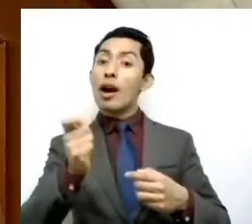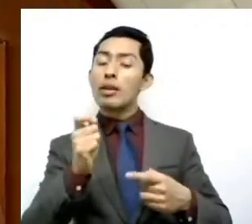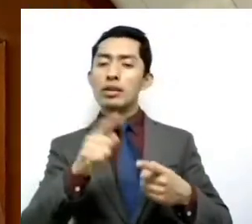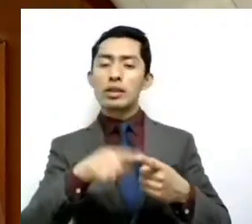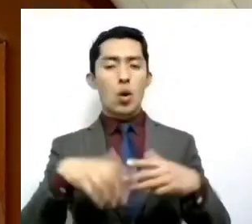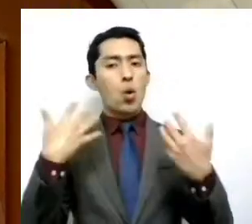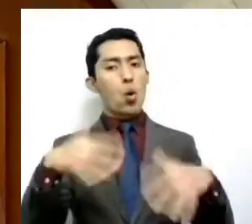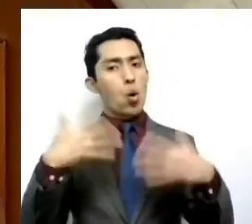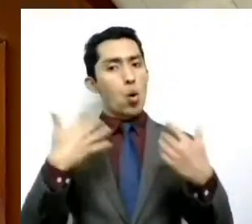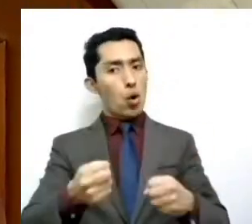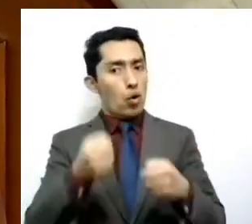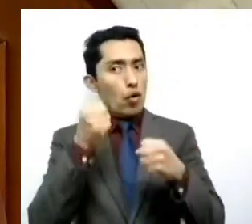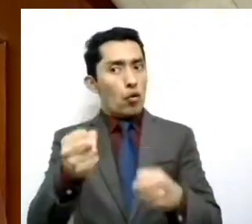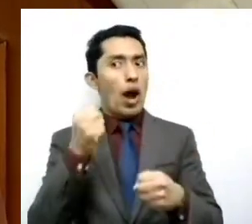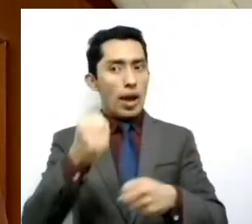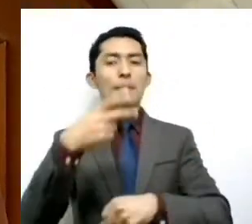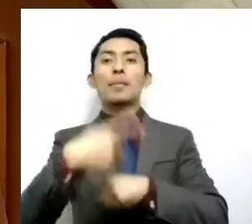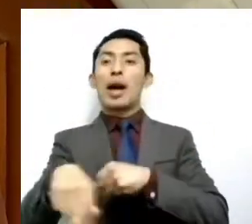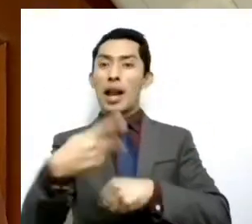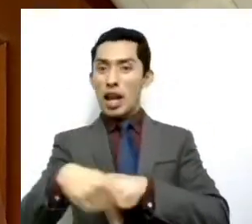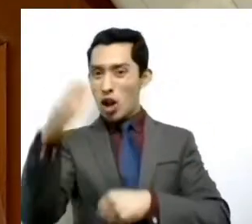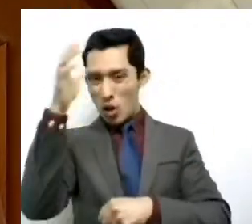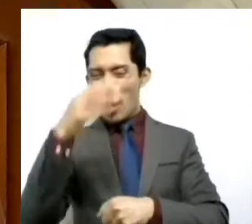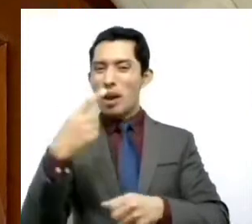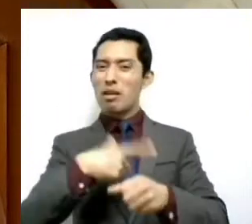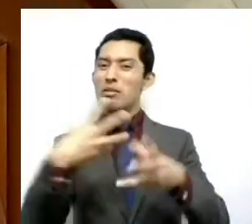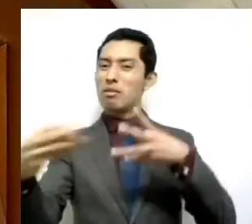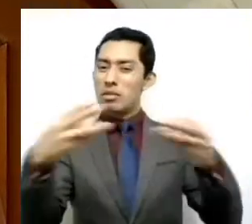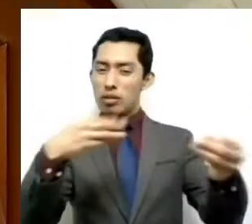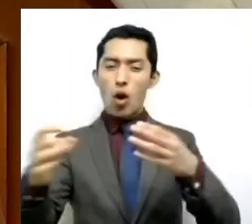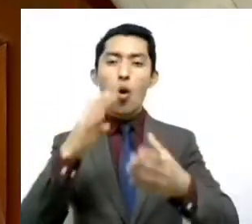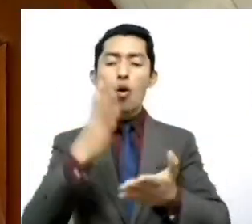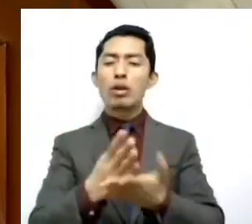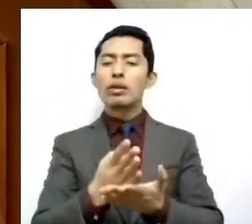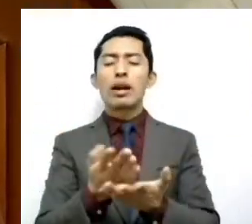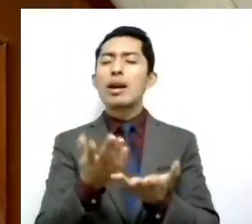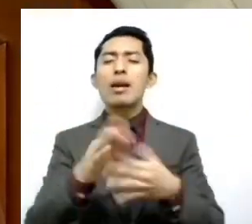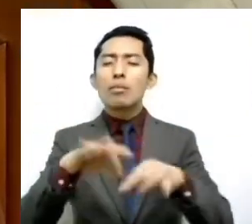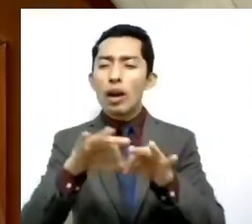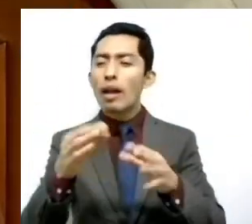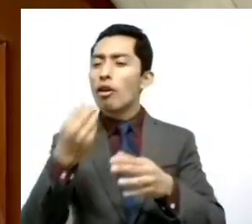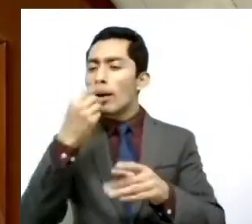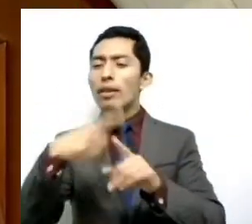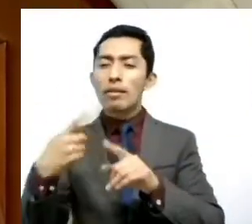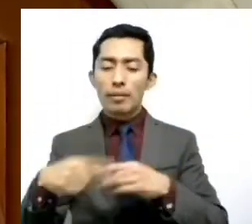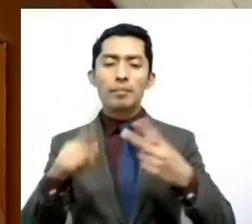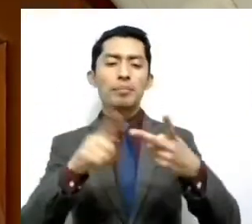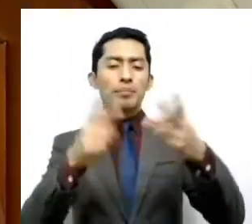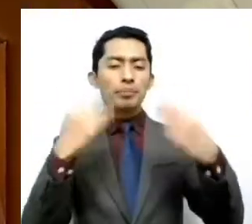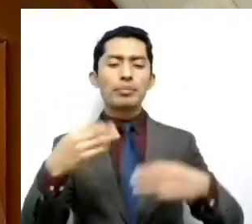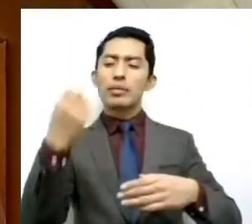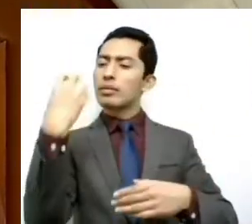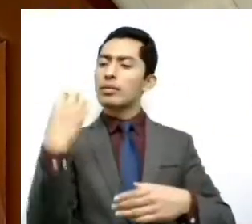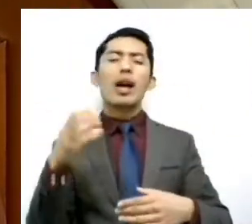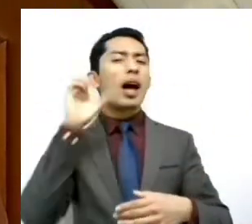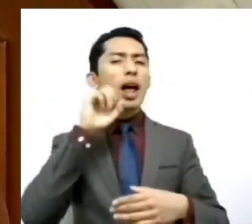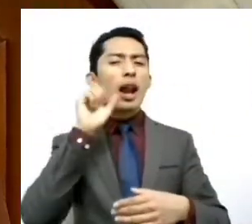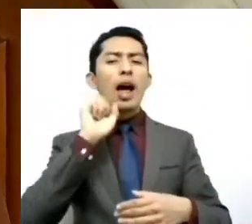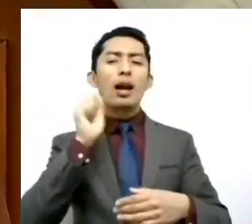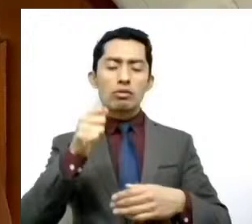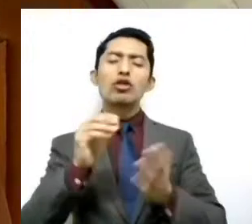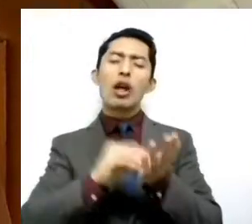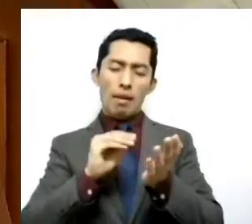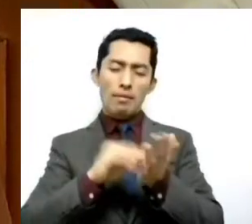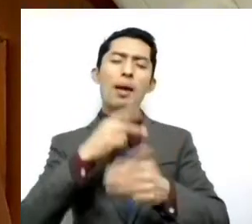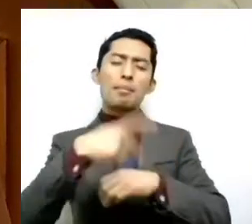máximo de contagio, solamente podrá realizarse las actividades esenciales. En color naranja se mantiene el alto riesgo. En